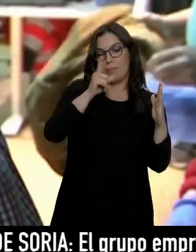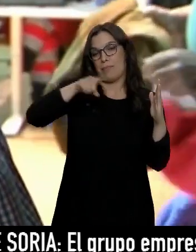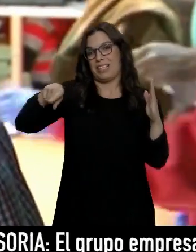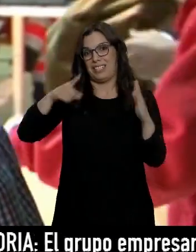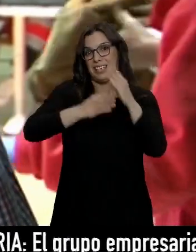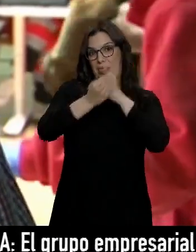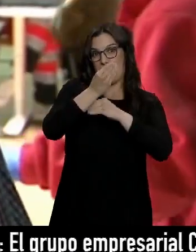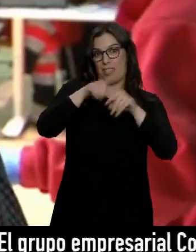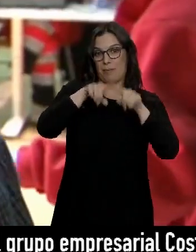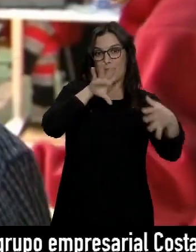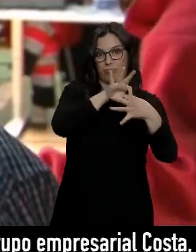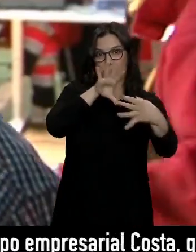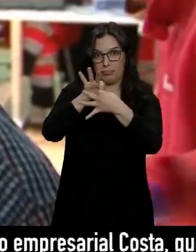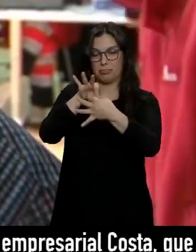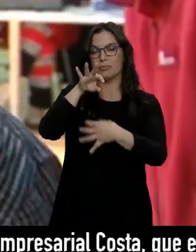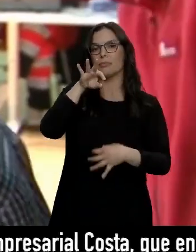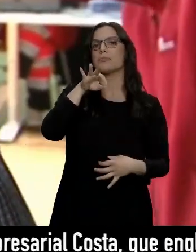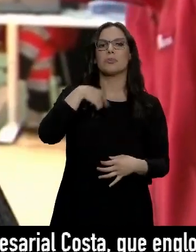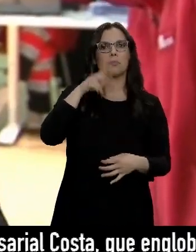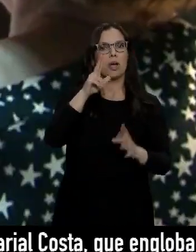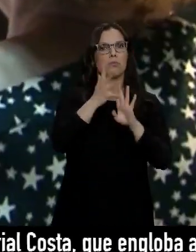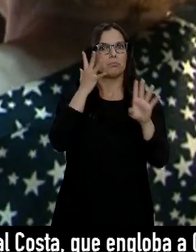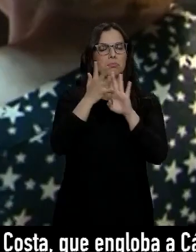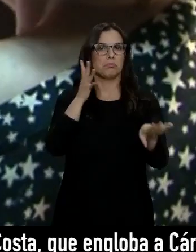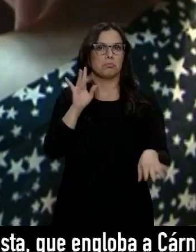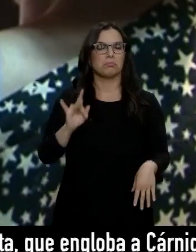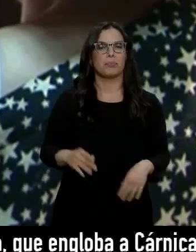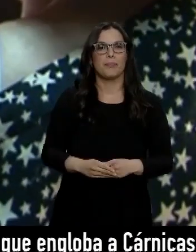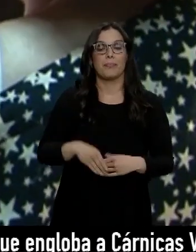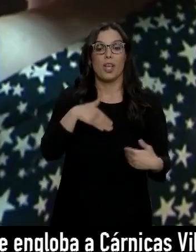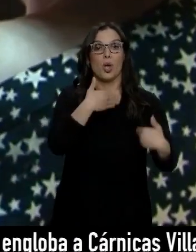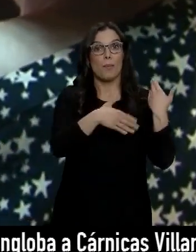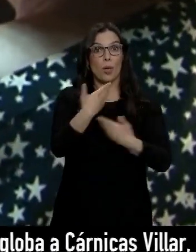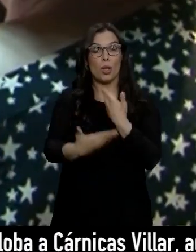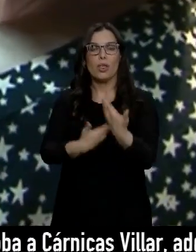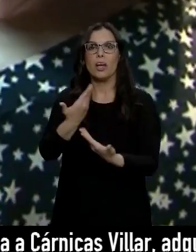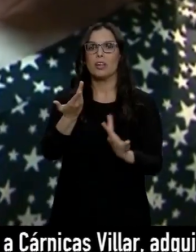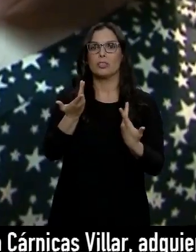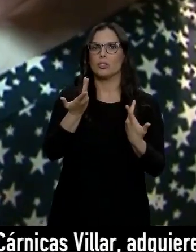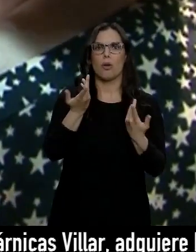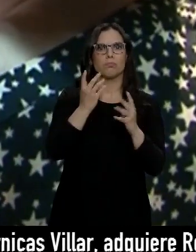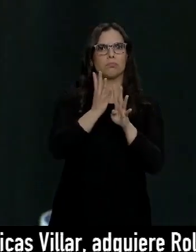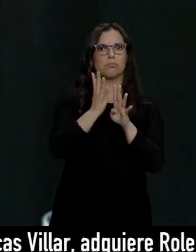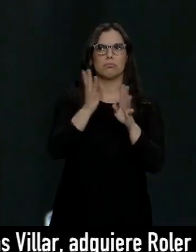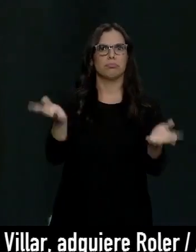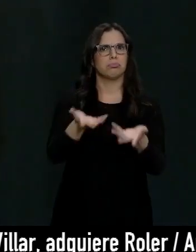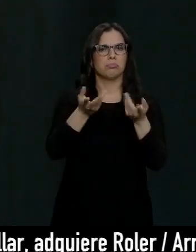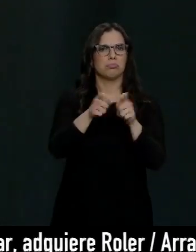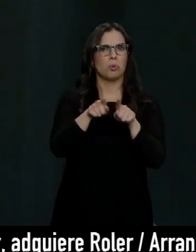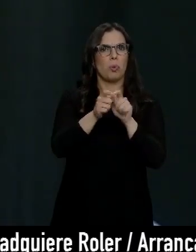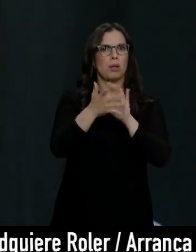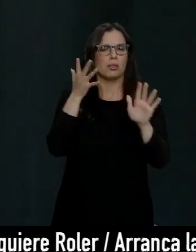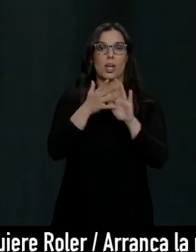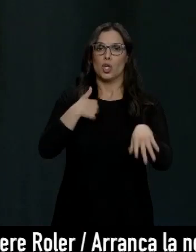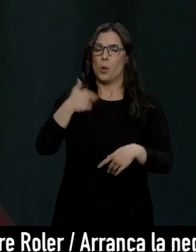meses de nacimiento y demás, ¿no? Y veo que esto va muy deprisa. Un proceso que ha transcurrido con gran fluidez. Ay, yo traía mucho